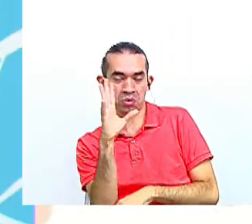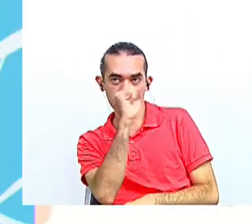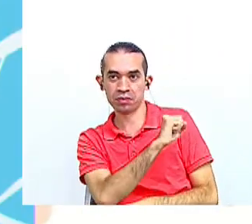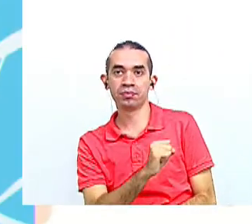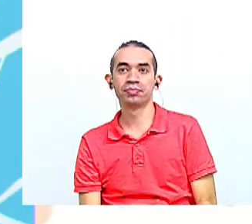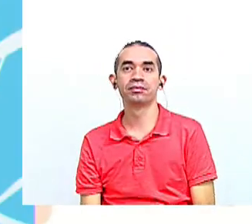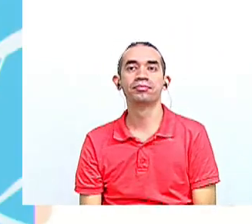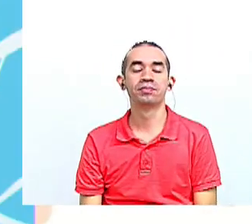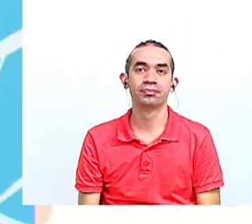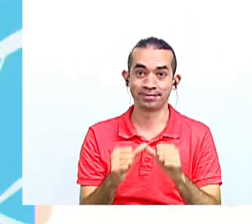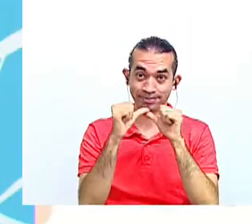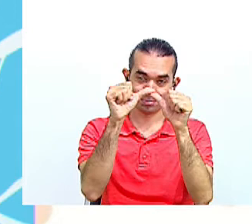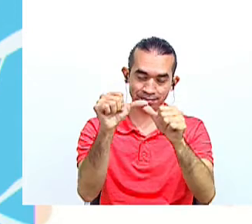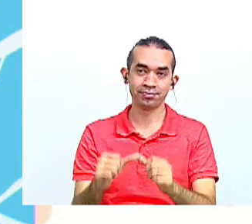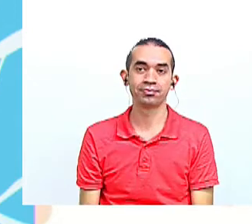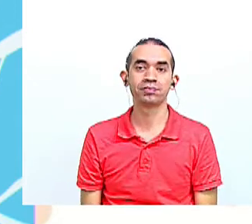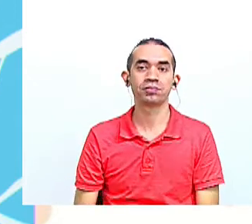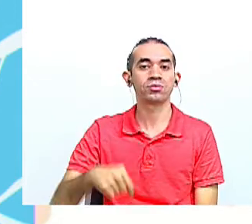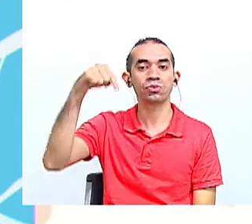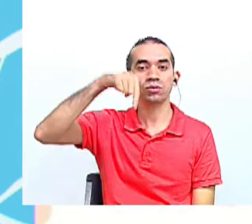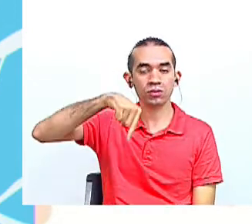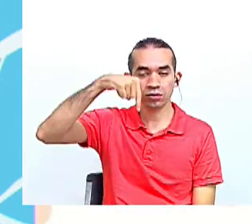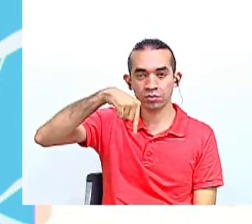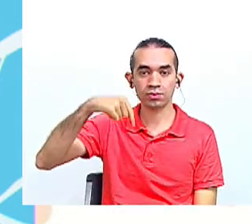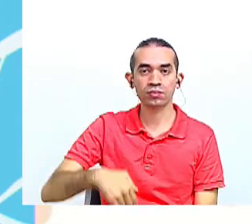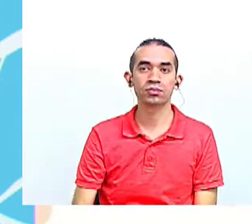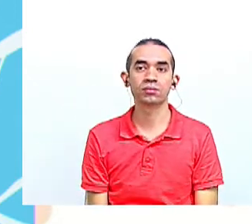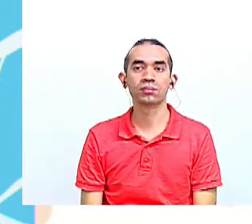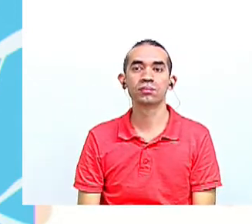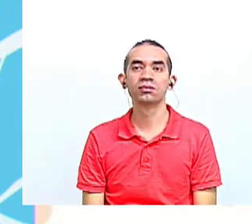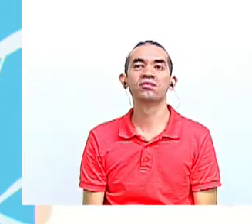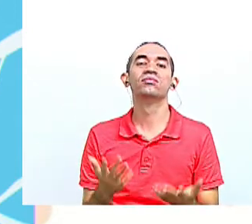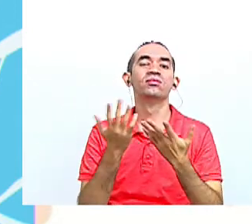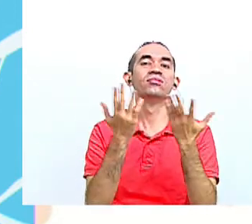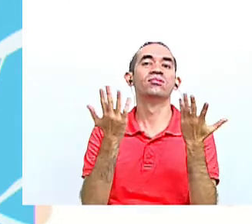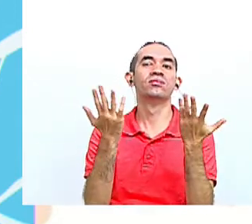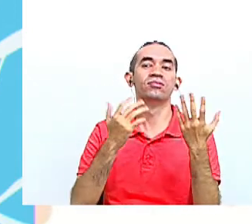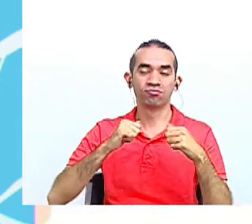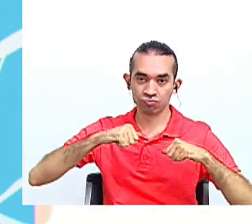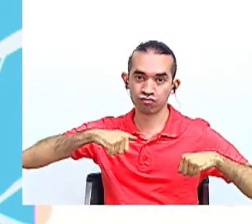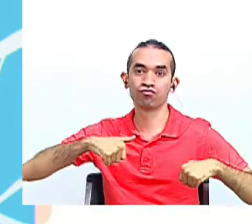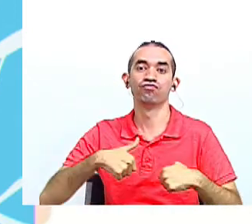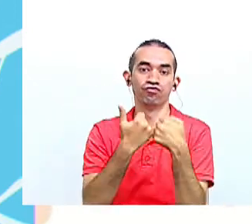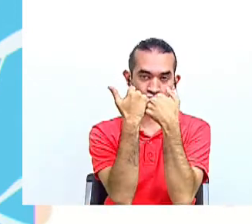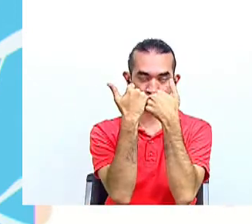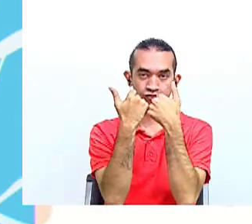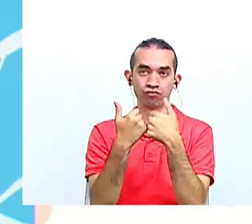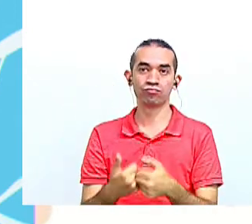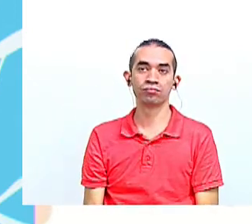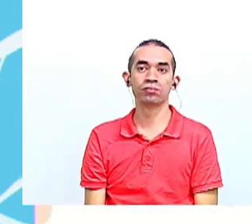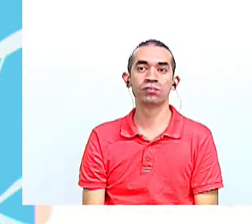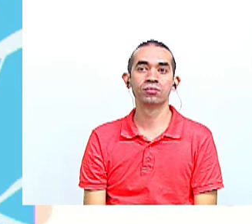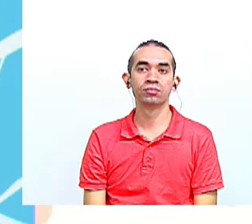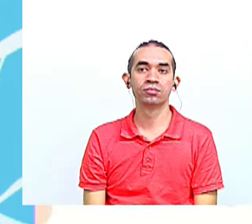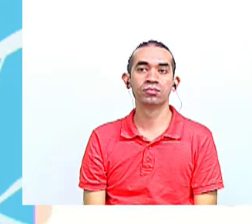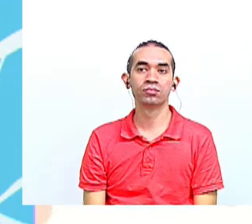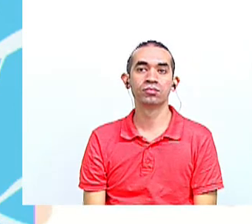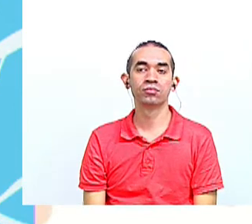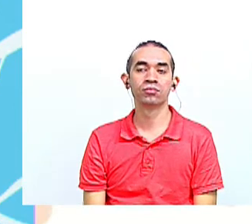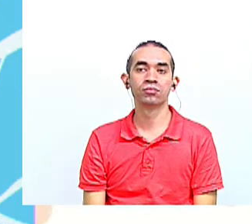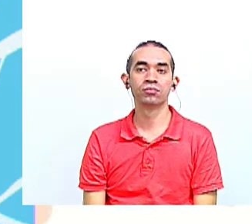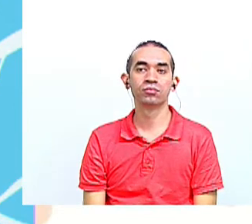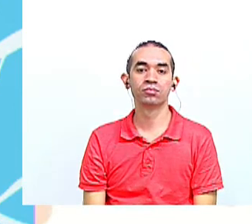Continuamos. El día de hoy nos presentan el siguiente desafío.